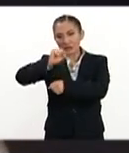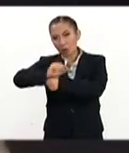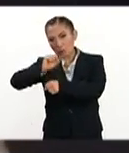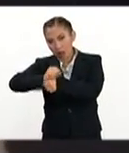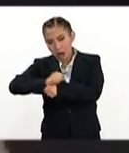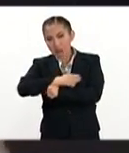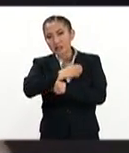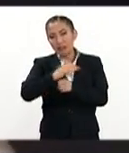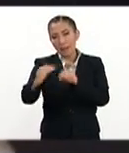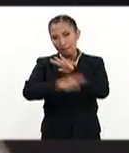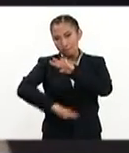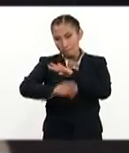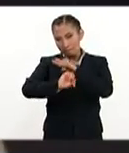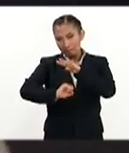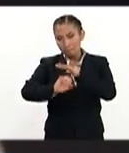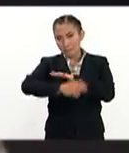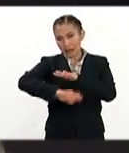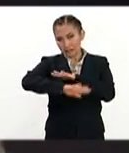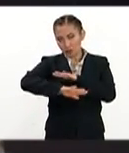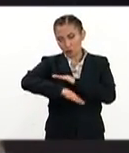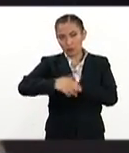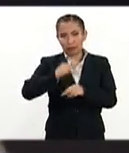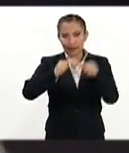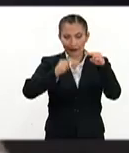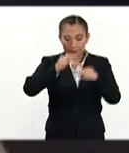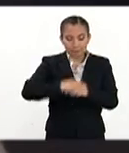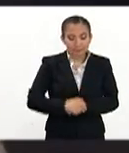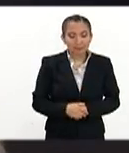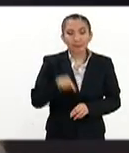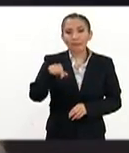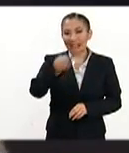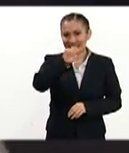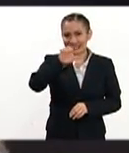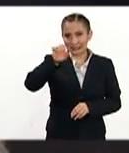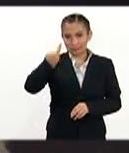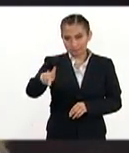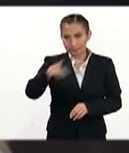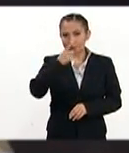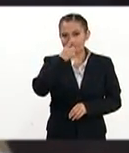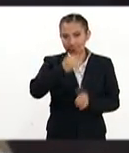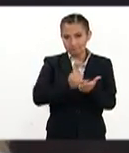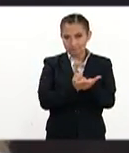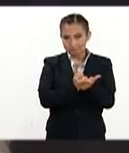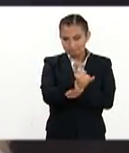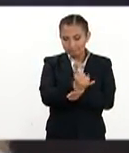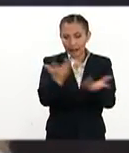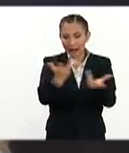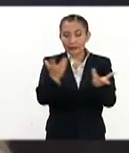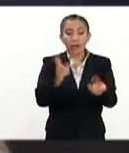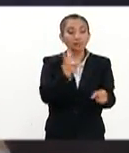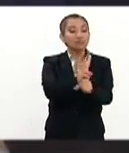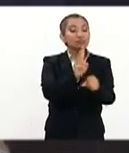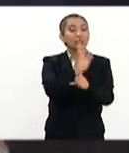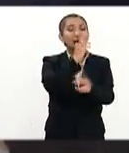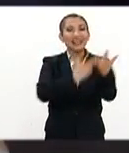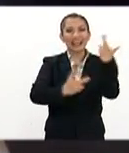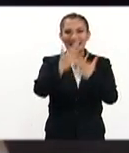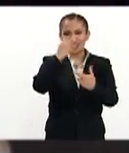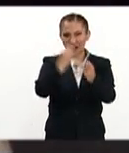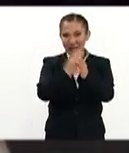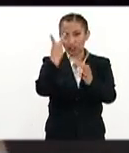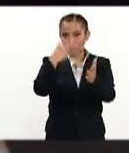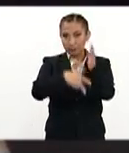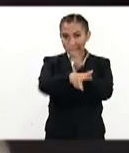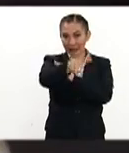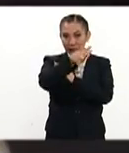decir, el nivel básico. Por esta medida, pues la Secretaría de Educación Pública decidió realizar el operativo Regreso a Clases